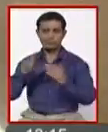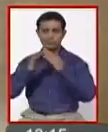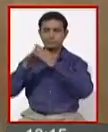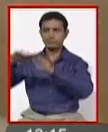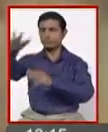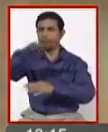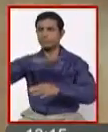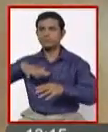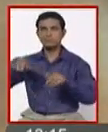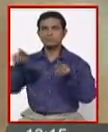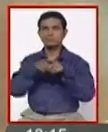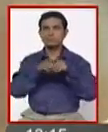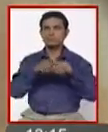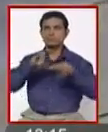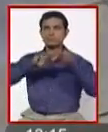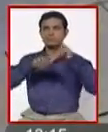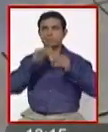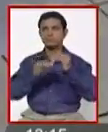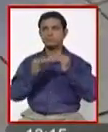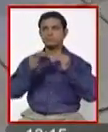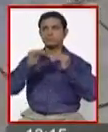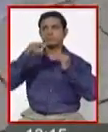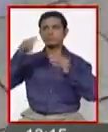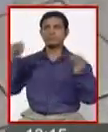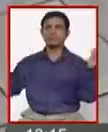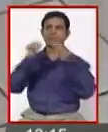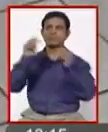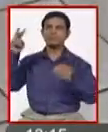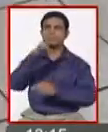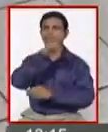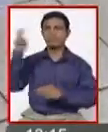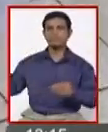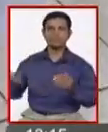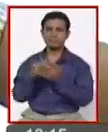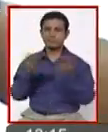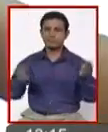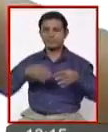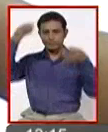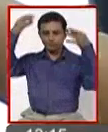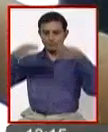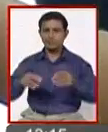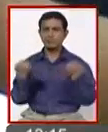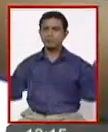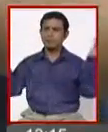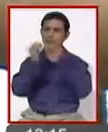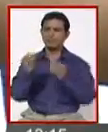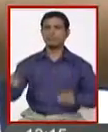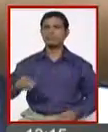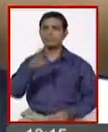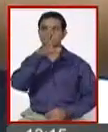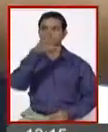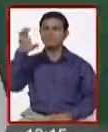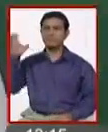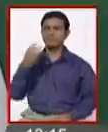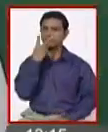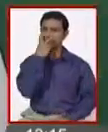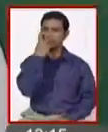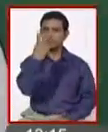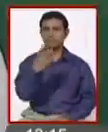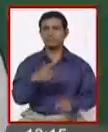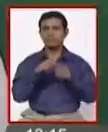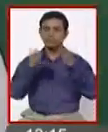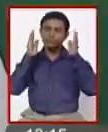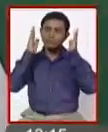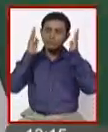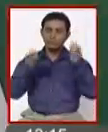ciudadanos. Las cifras ascienden a más de 200 casos ya confirmados y más de 500 sospechosos. Hemos atendido